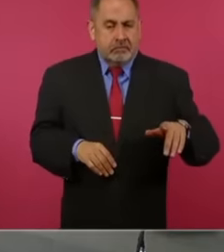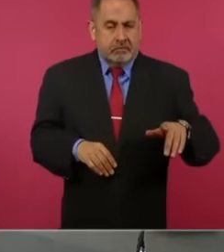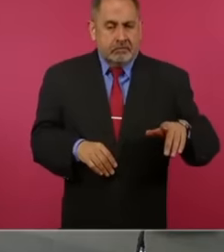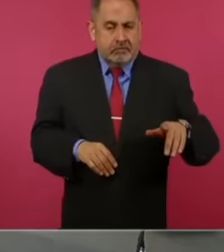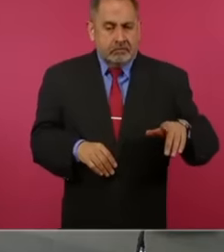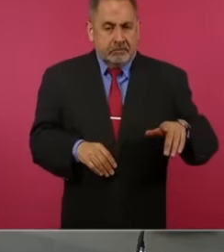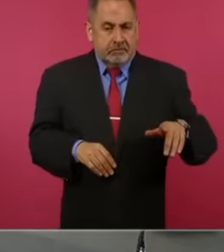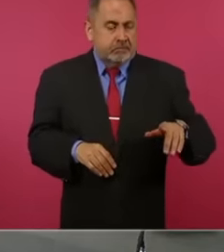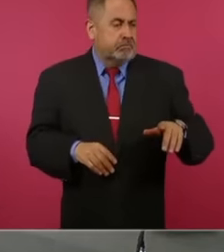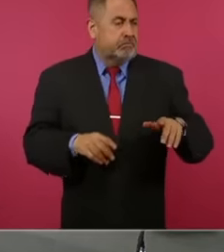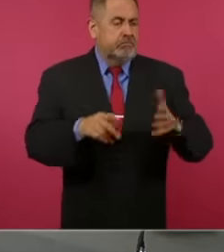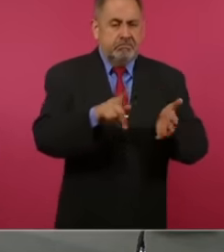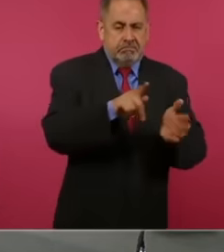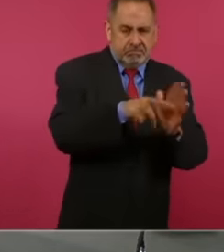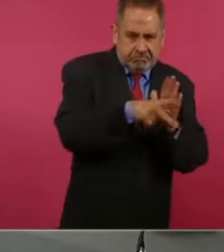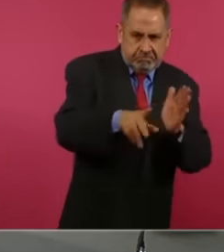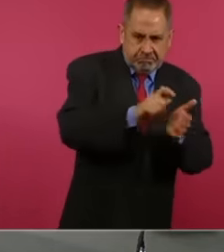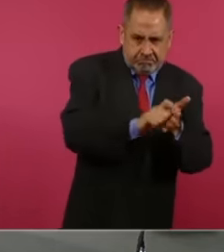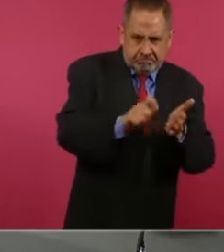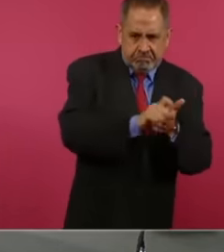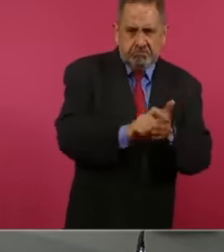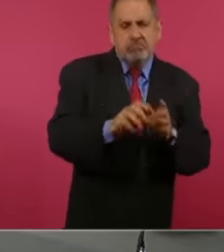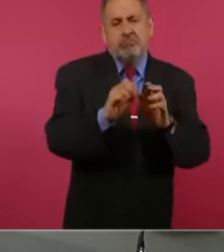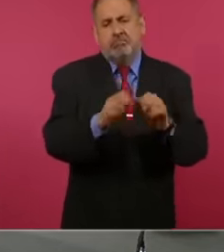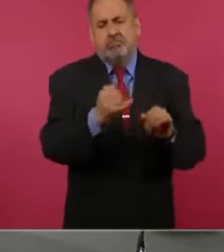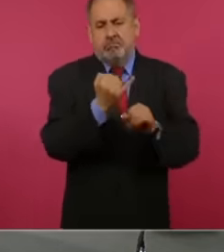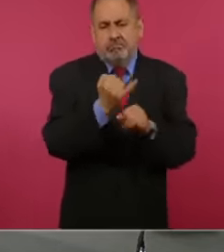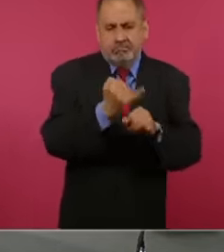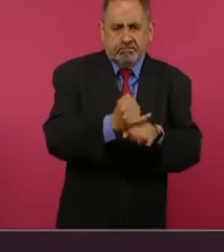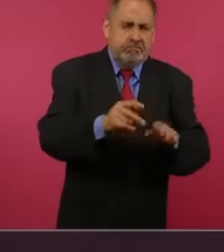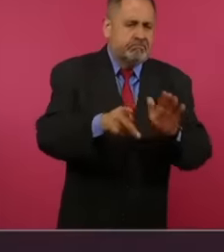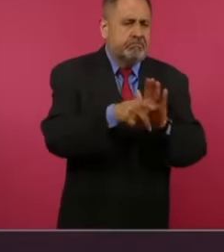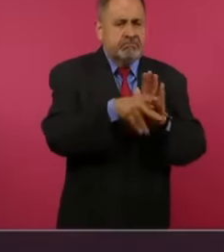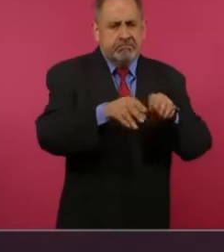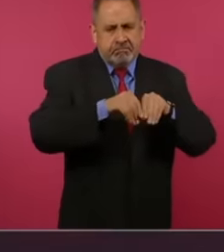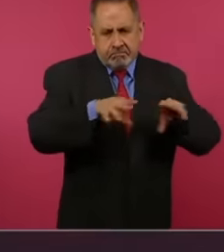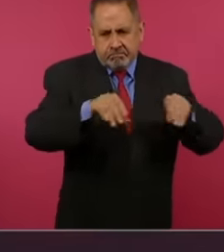escrito o electrónico,